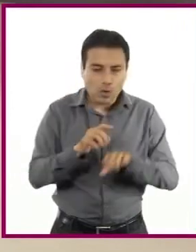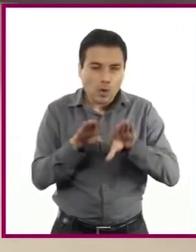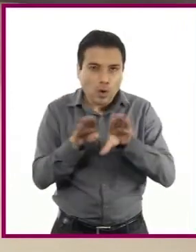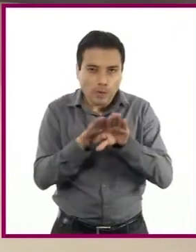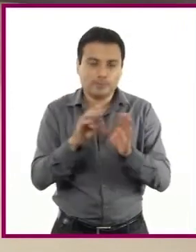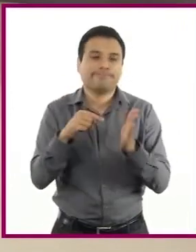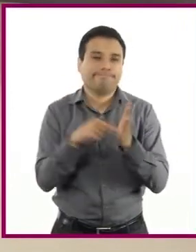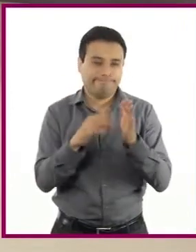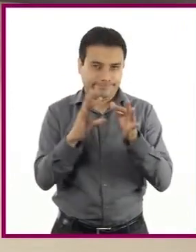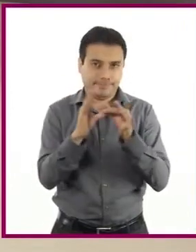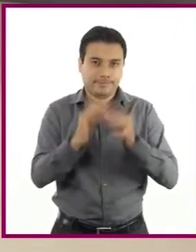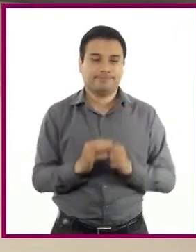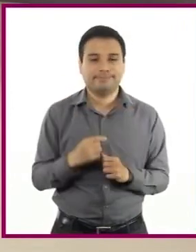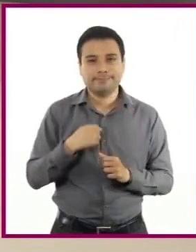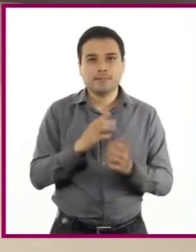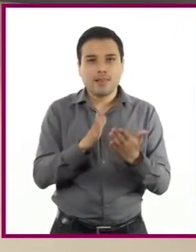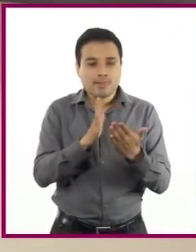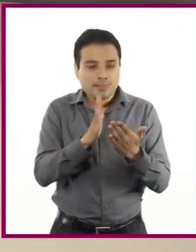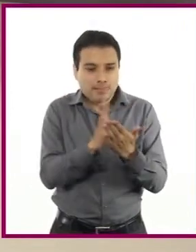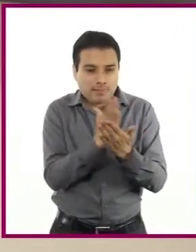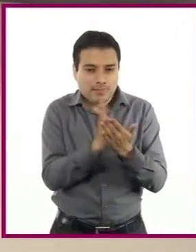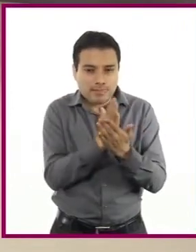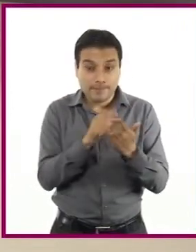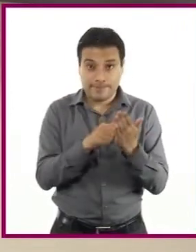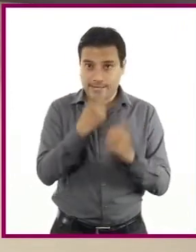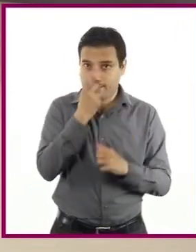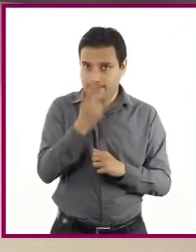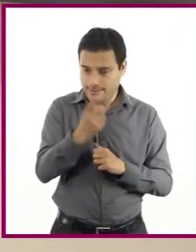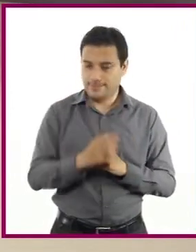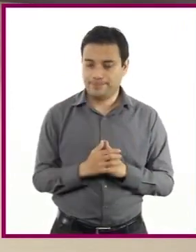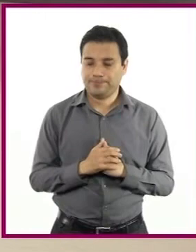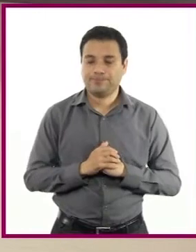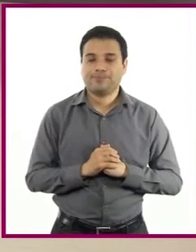Lo hojeamos y nos dice qué contiene.